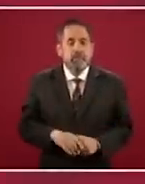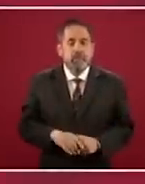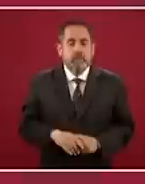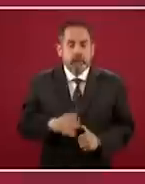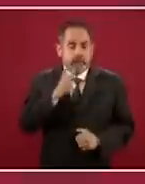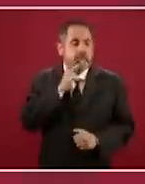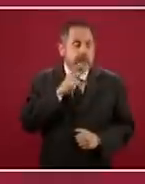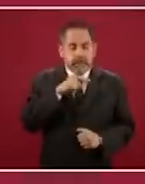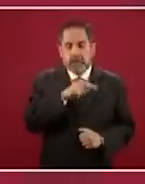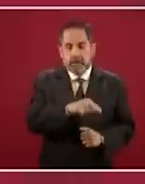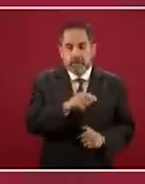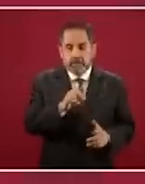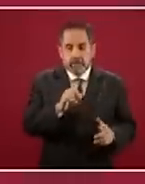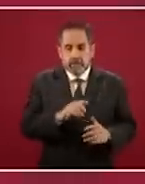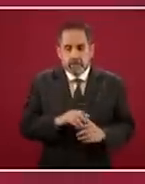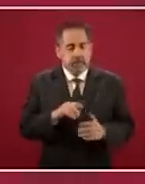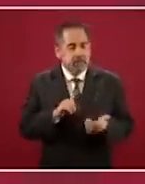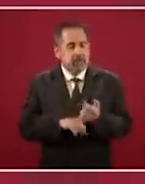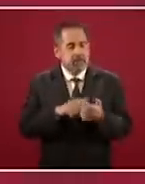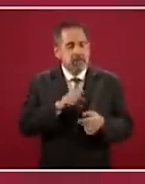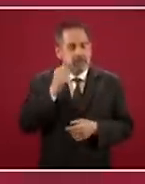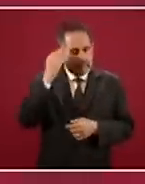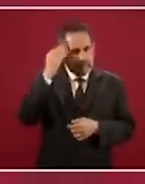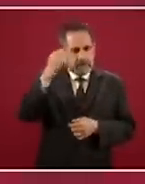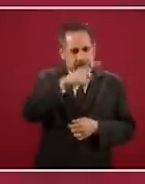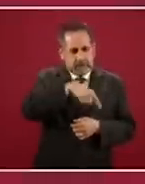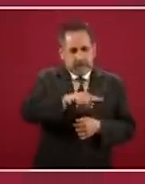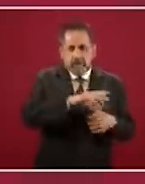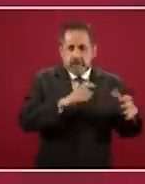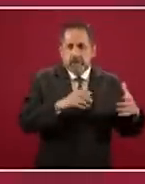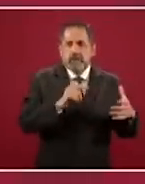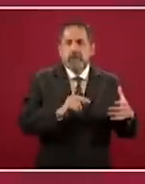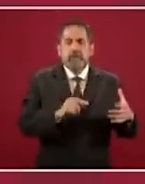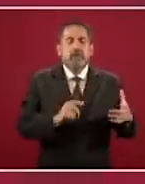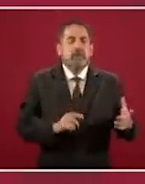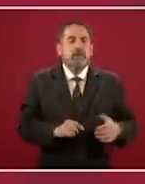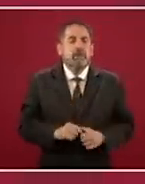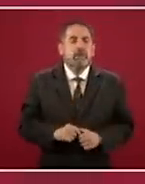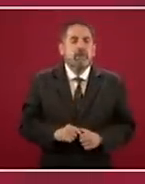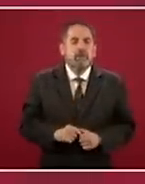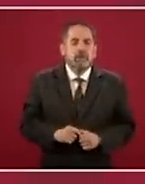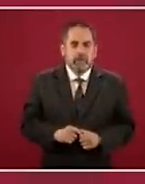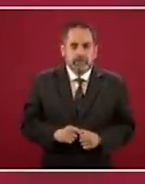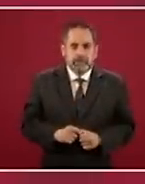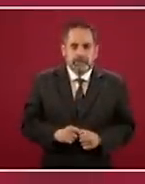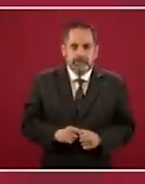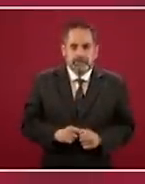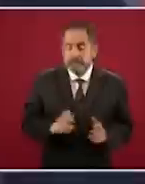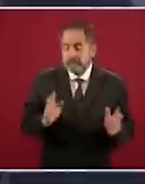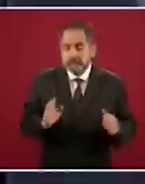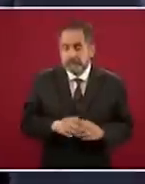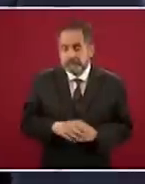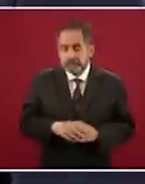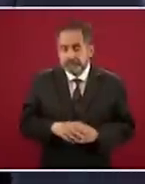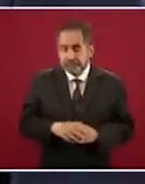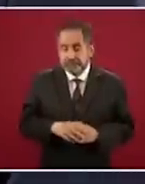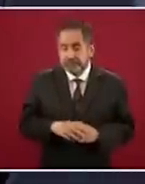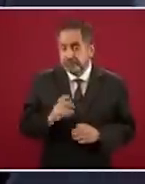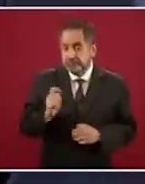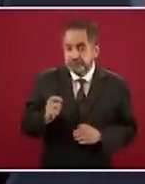en Pemex en ese periodo, pues no solo